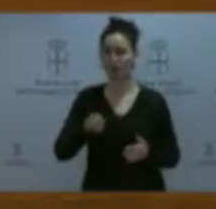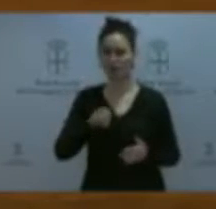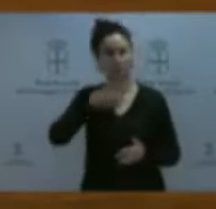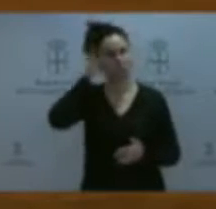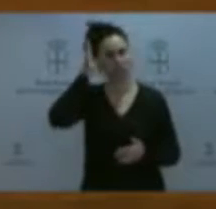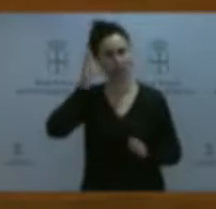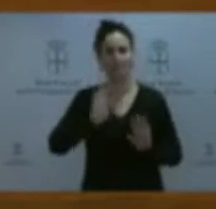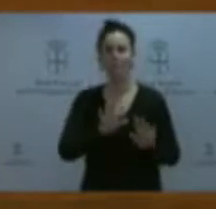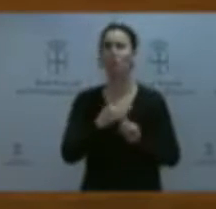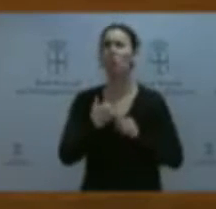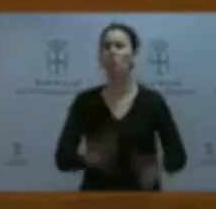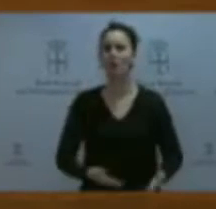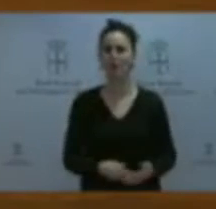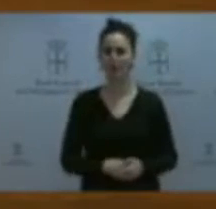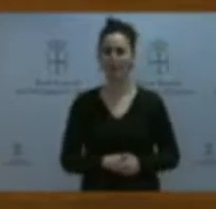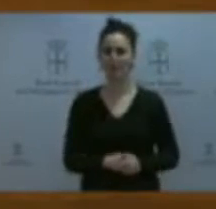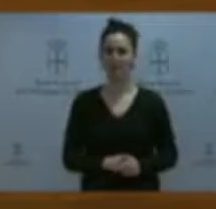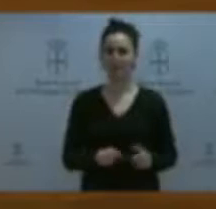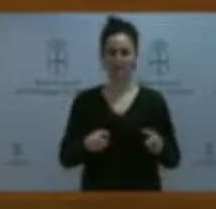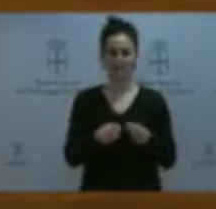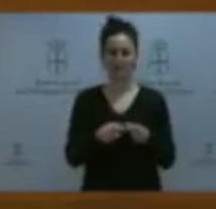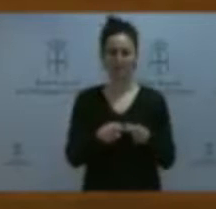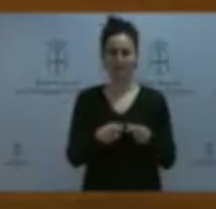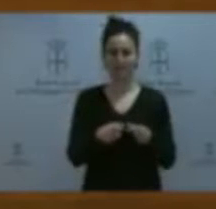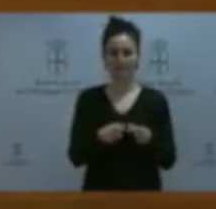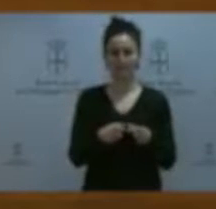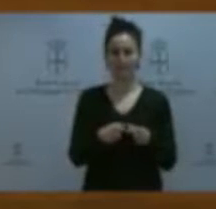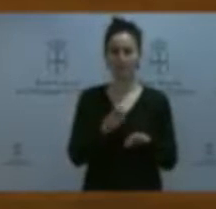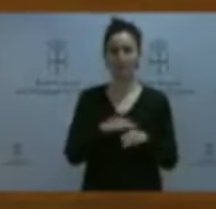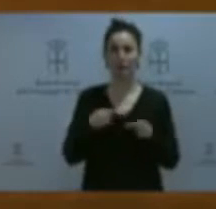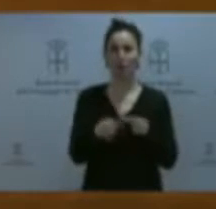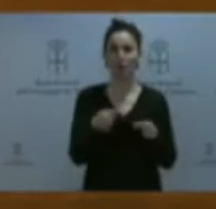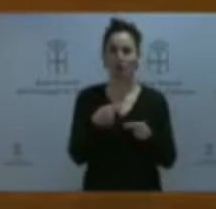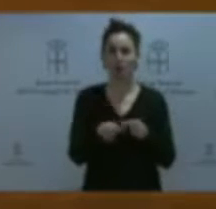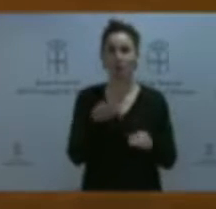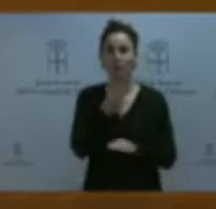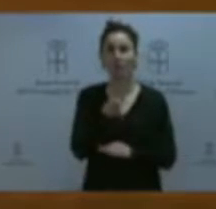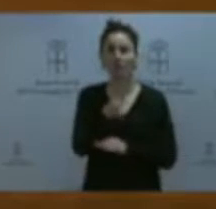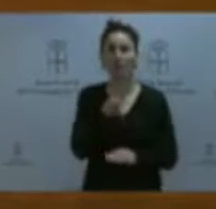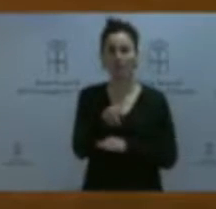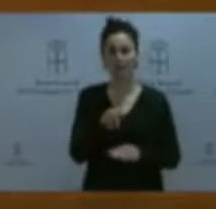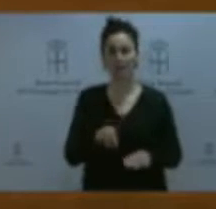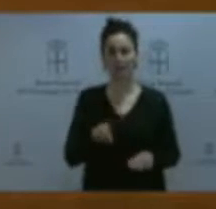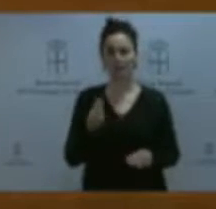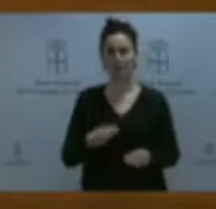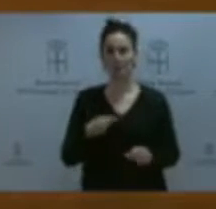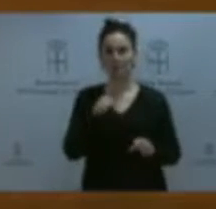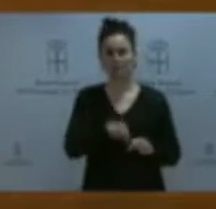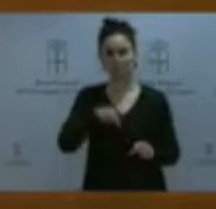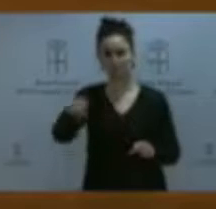en teoría, es para gente que tiene que ir habitualmente a hacer ese trayecto. Y es que hoy en día el trayecto Cangas